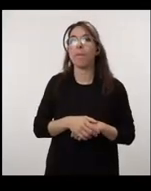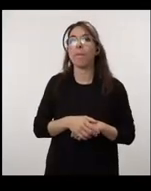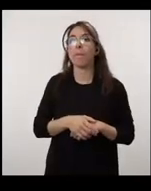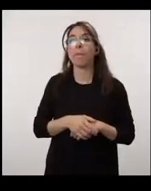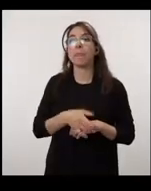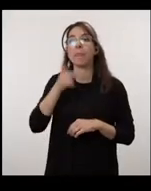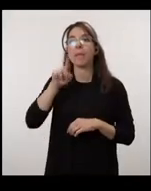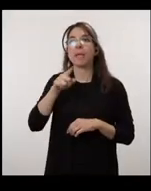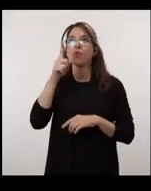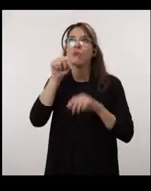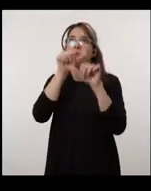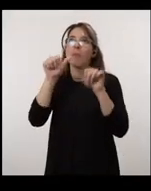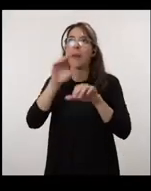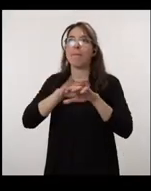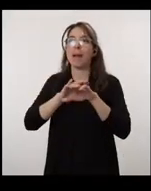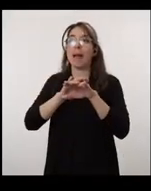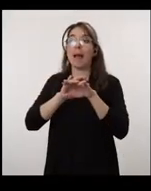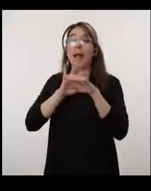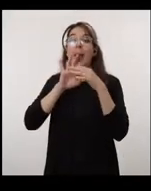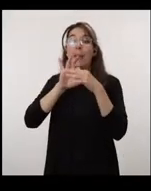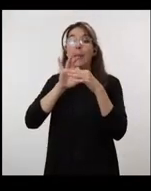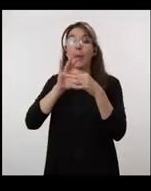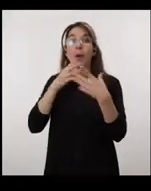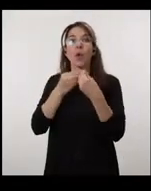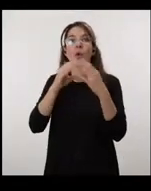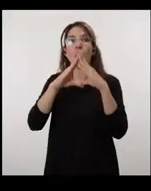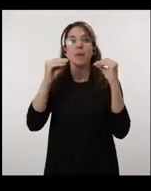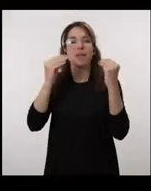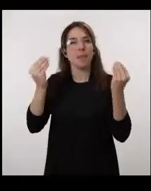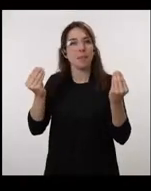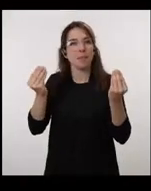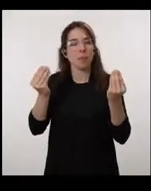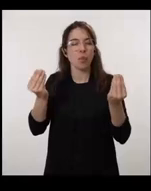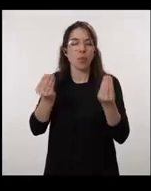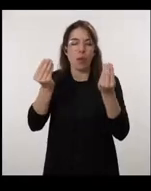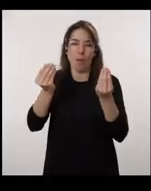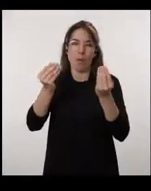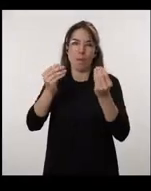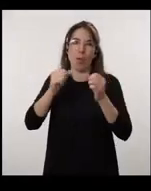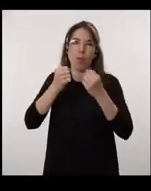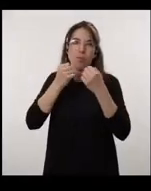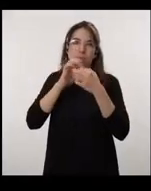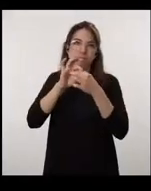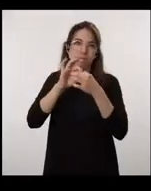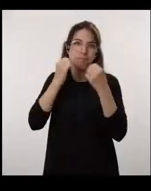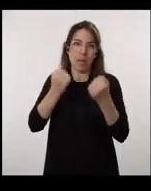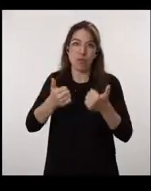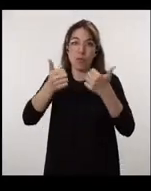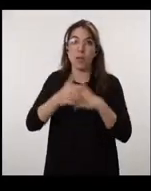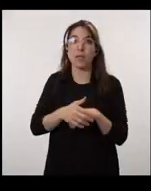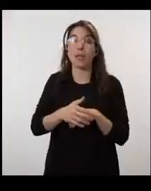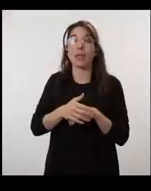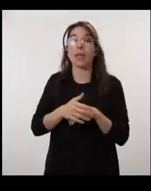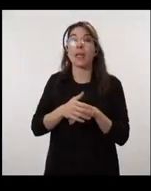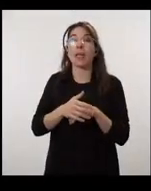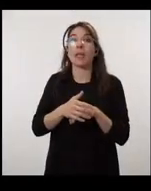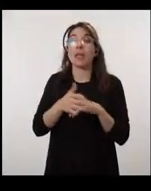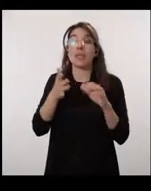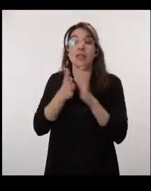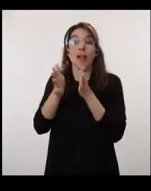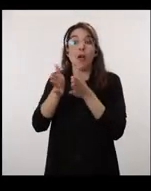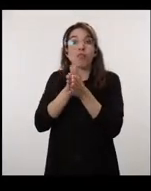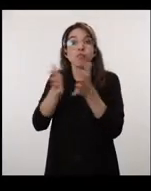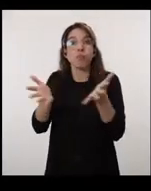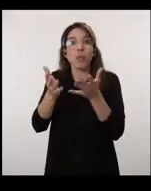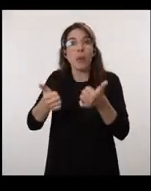de reforzar esos lazos con la universidad que esto incrementa la motivación y por otro lado el sentimiento de pertenencia con lo